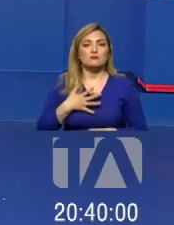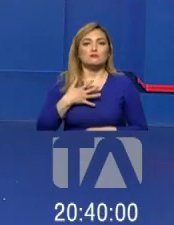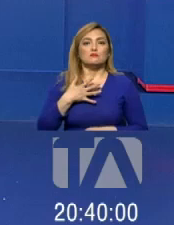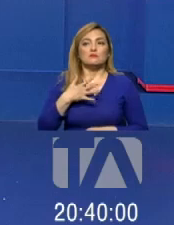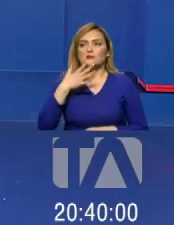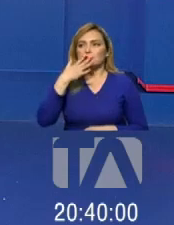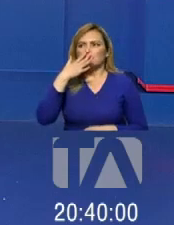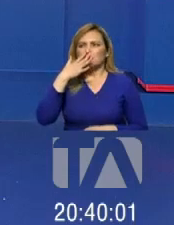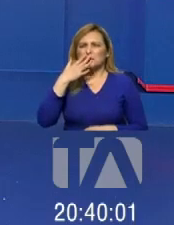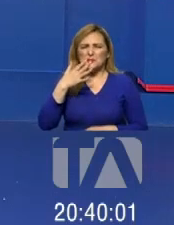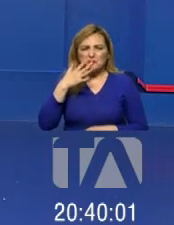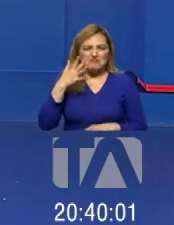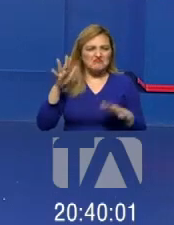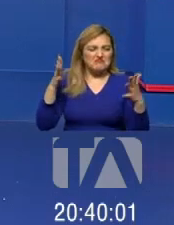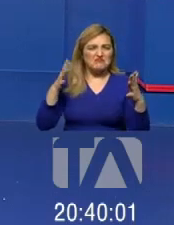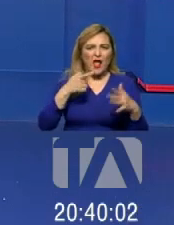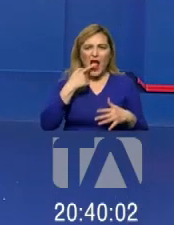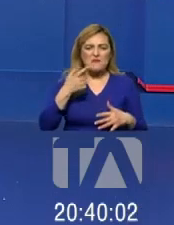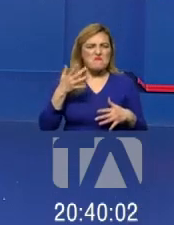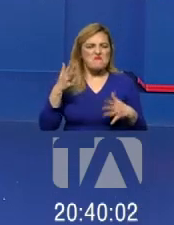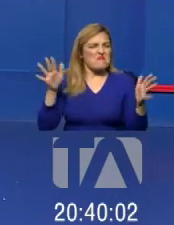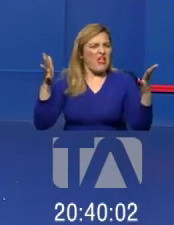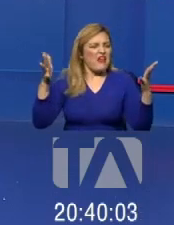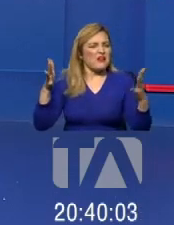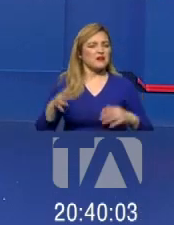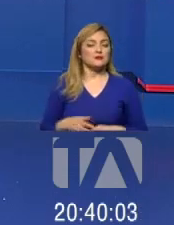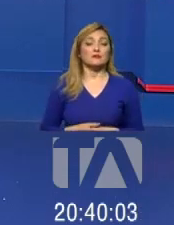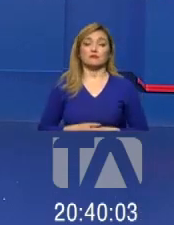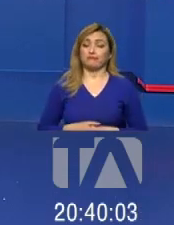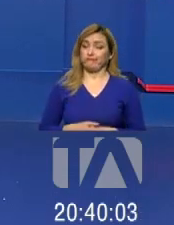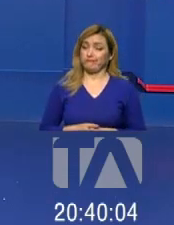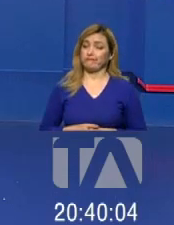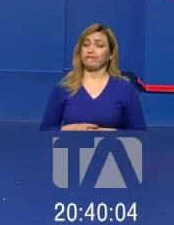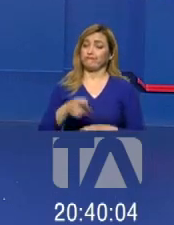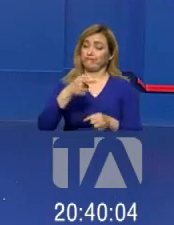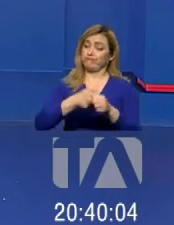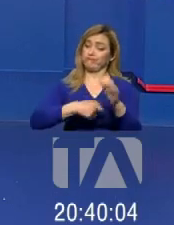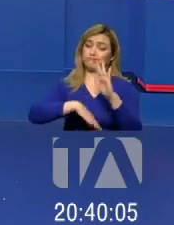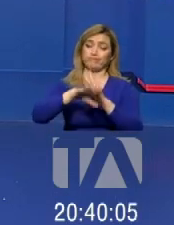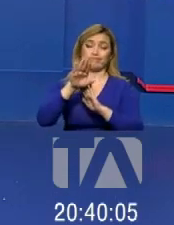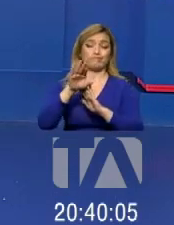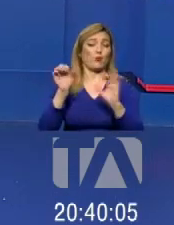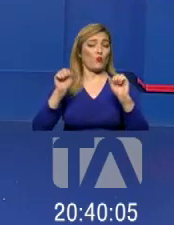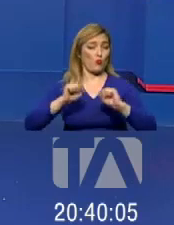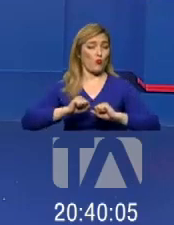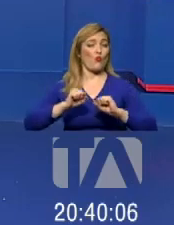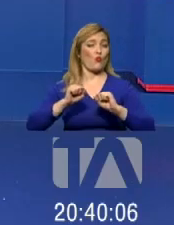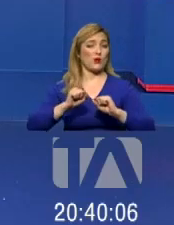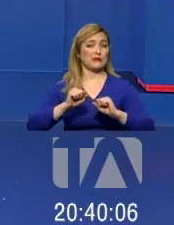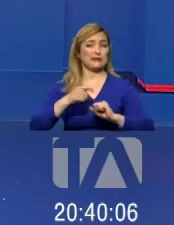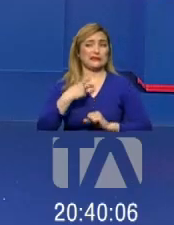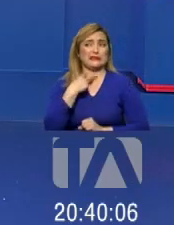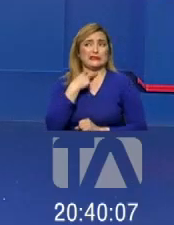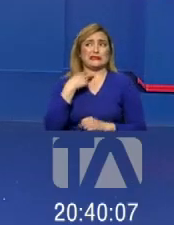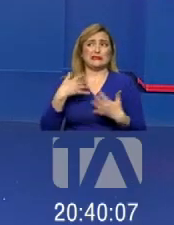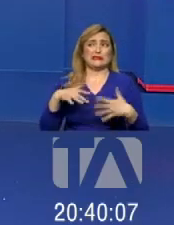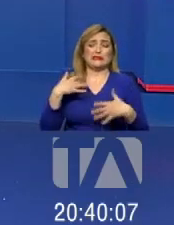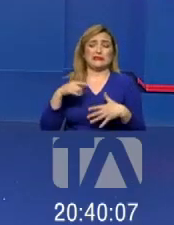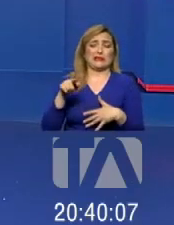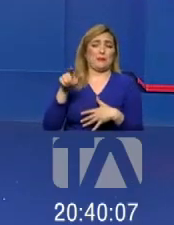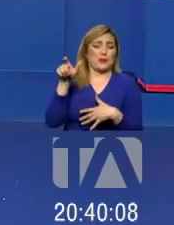para oler y para saborear puede ser más específico y nos podría prender las alertas de que